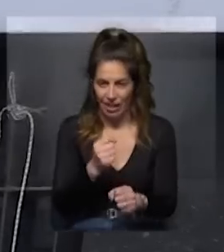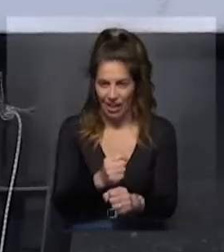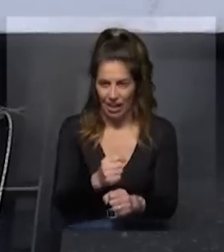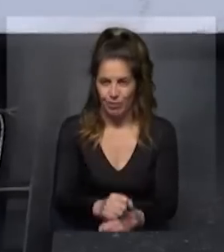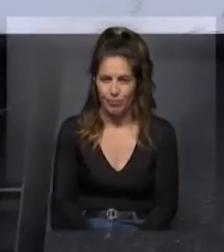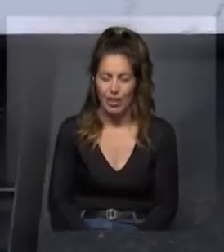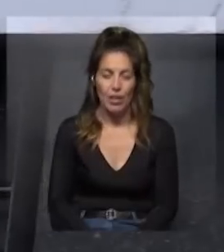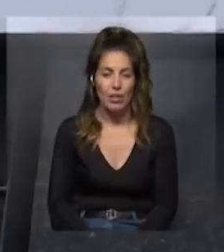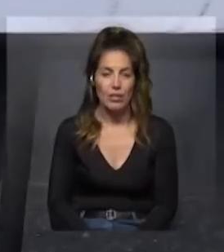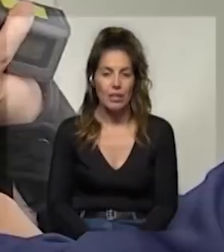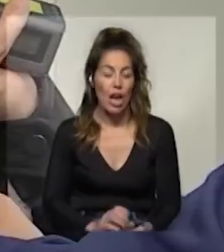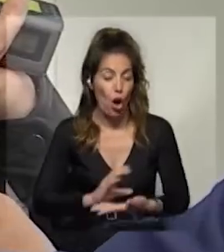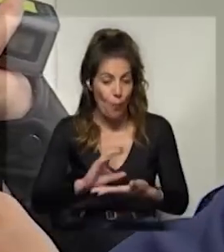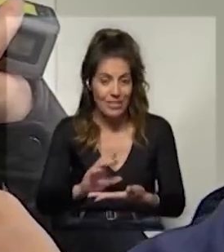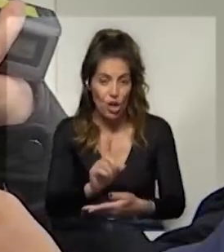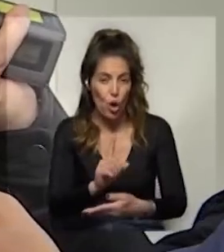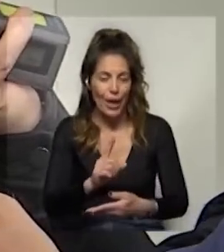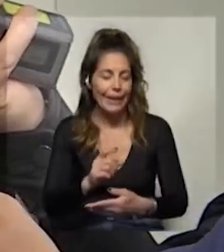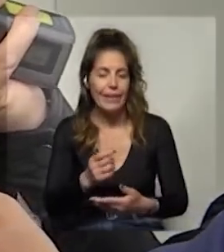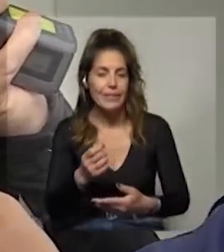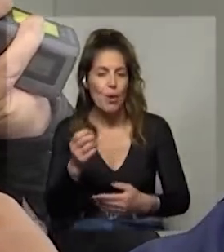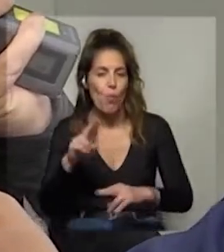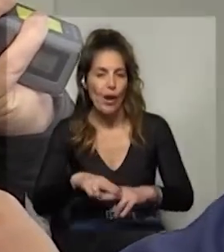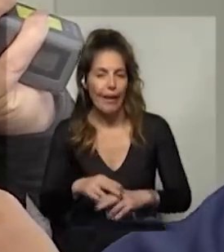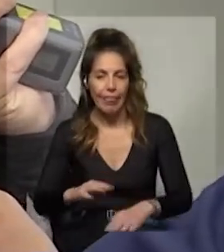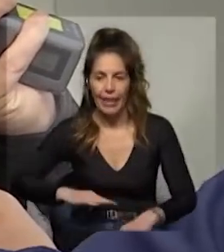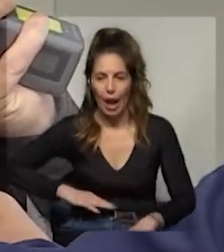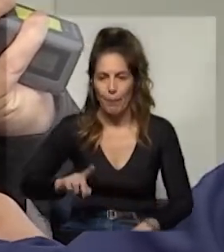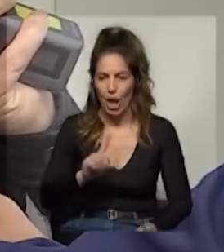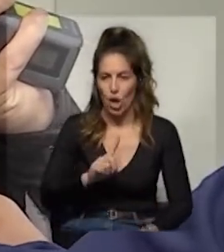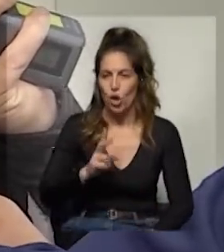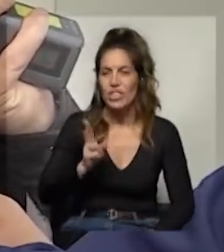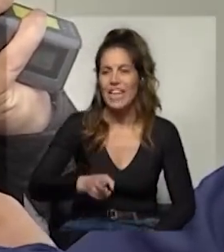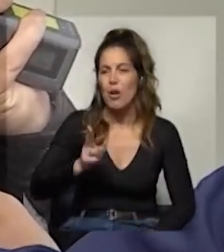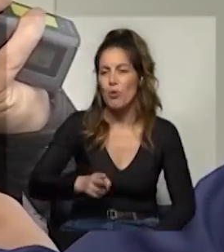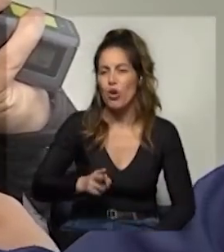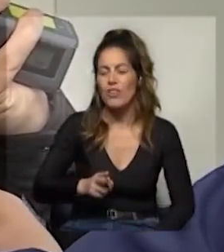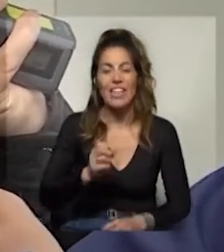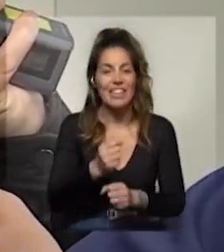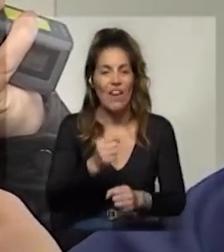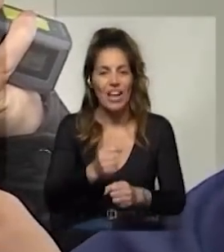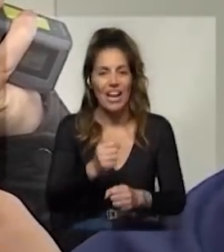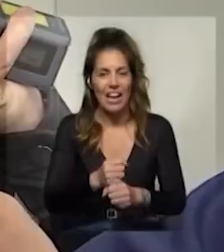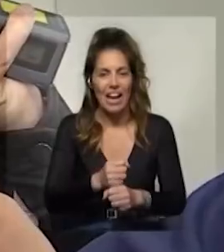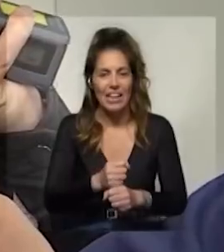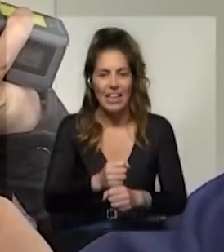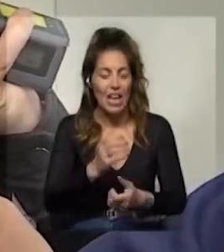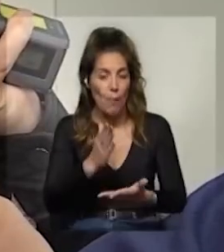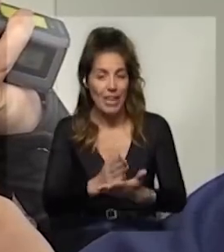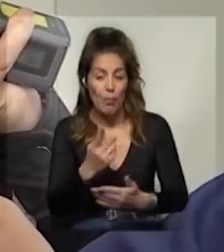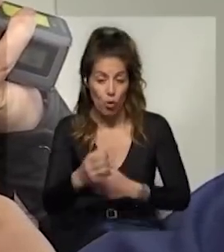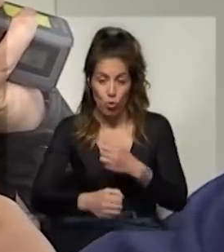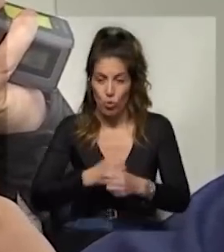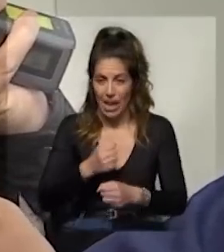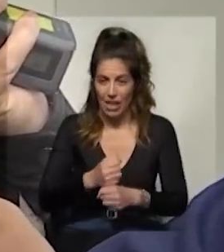recompensado acá la idea no es que los fiscales se mueran de hambre dig se les prohíbe su actuación en el fuero penal por un año